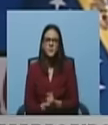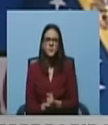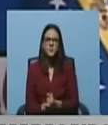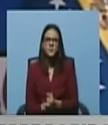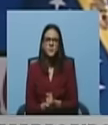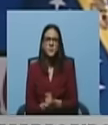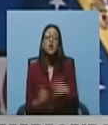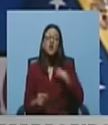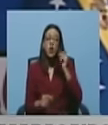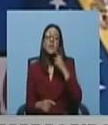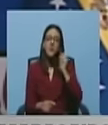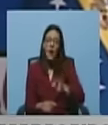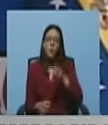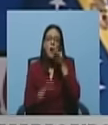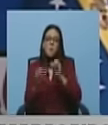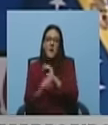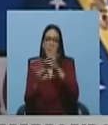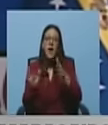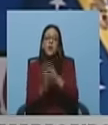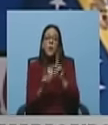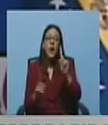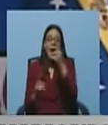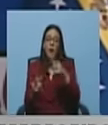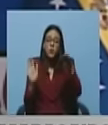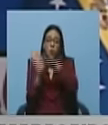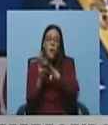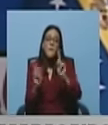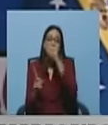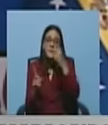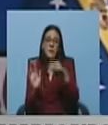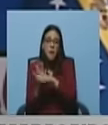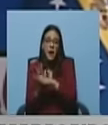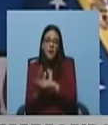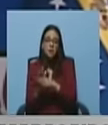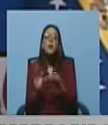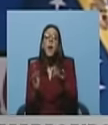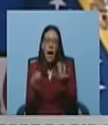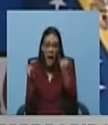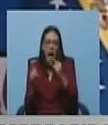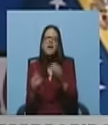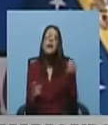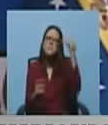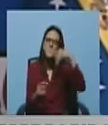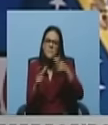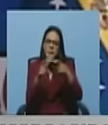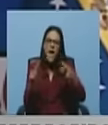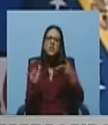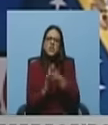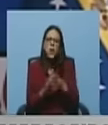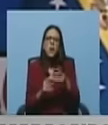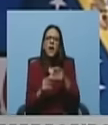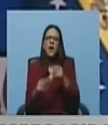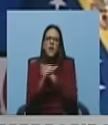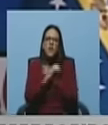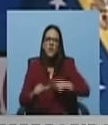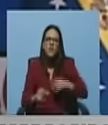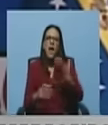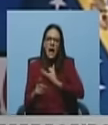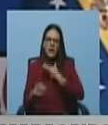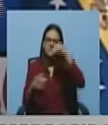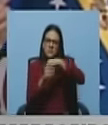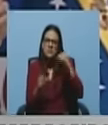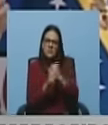Yo debo aclarar que esto es una primera entrega. Hay una cantidad de funcionarios de la alcaldía,